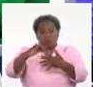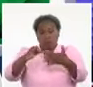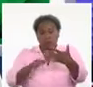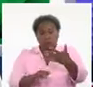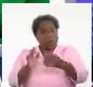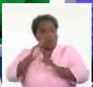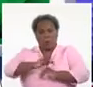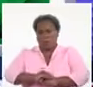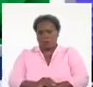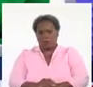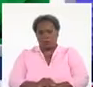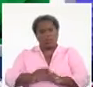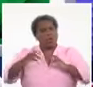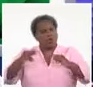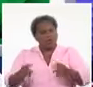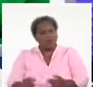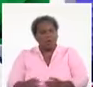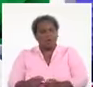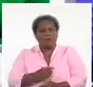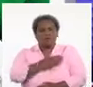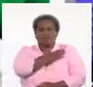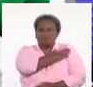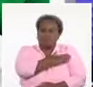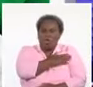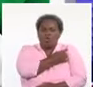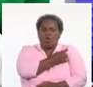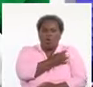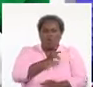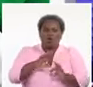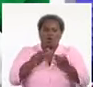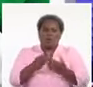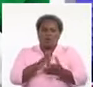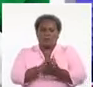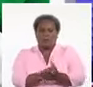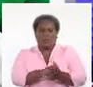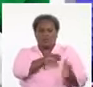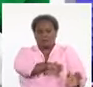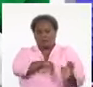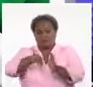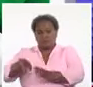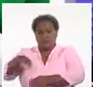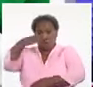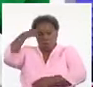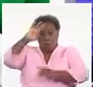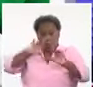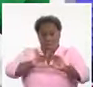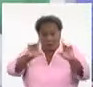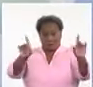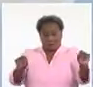condolencias nuevamente a familiares y amistades. Cuba, con